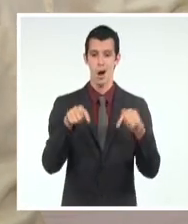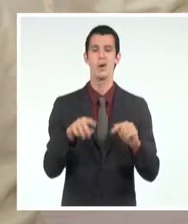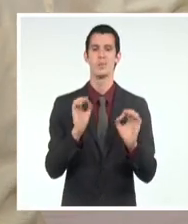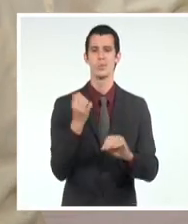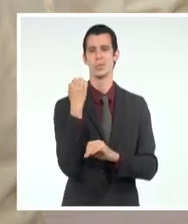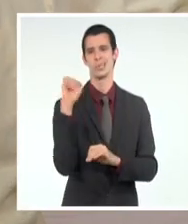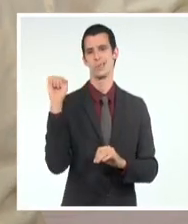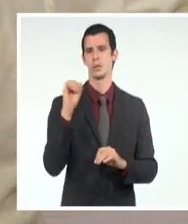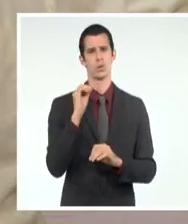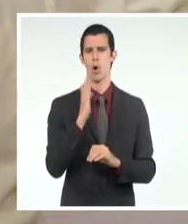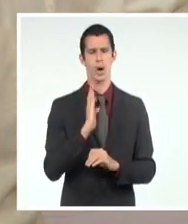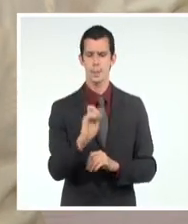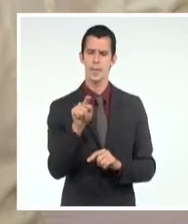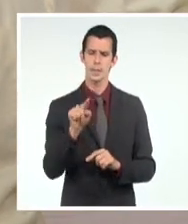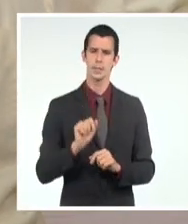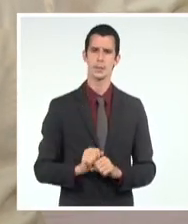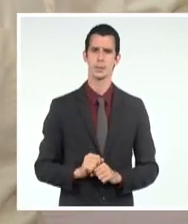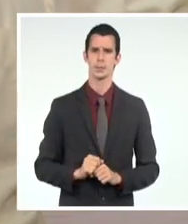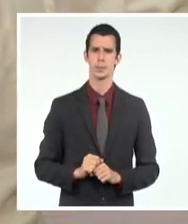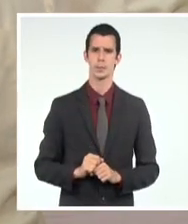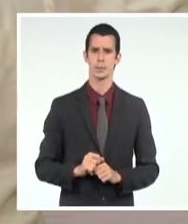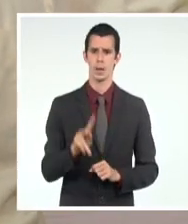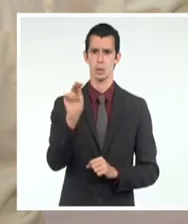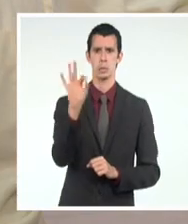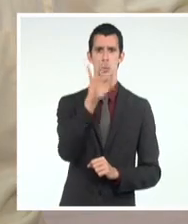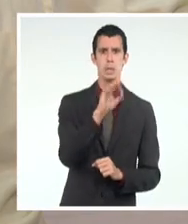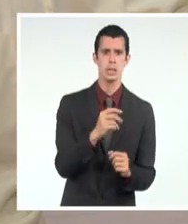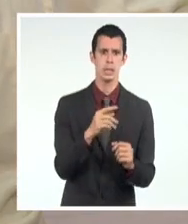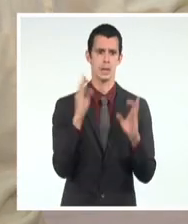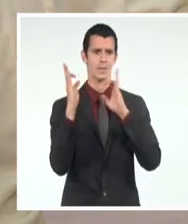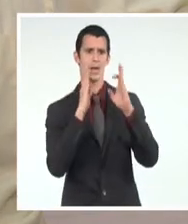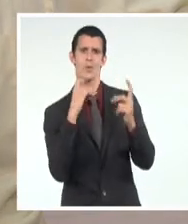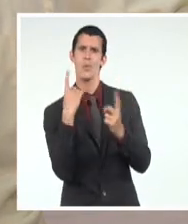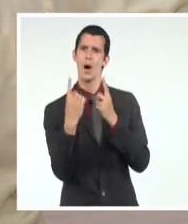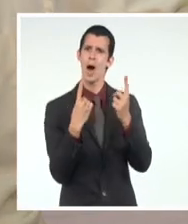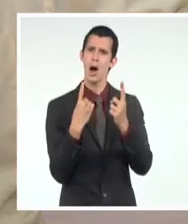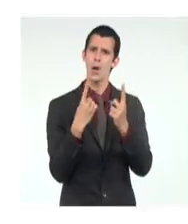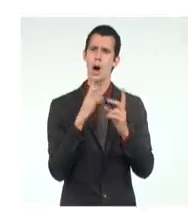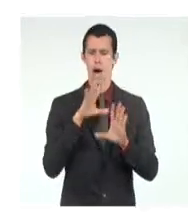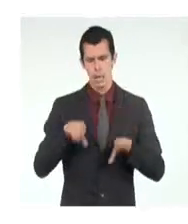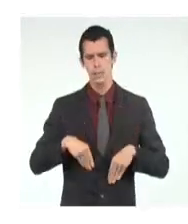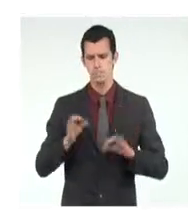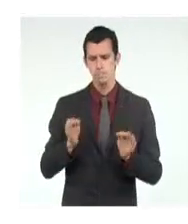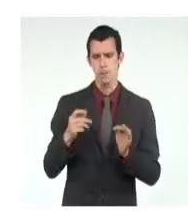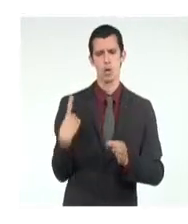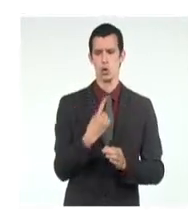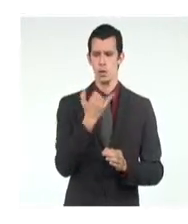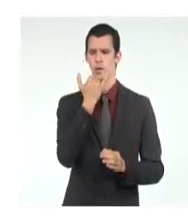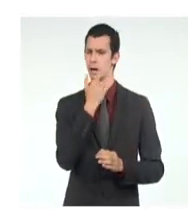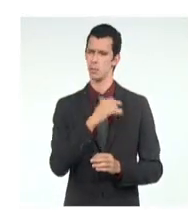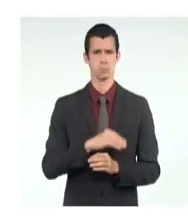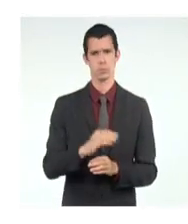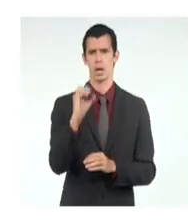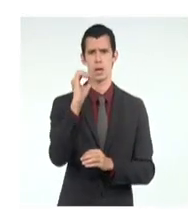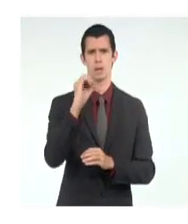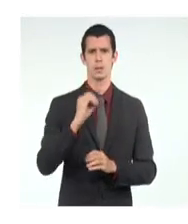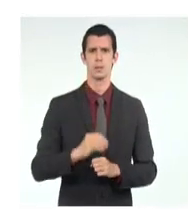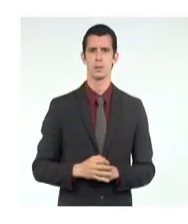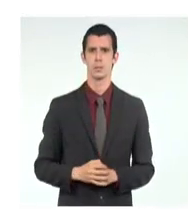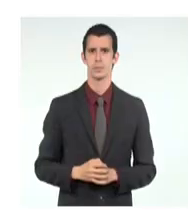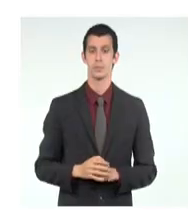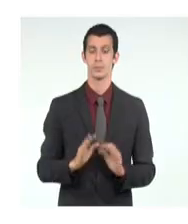un pronunciamiento por esas violaciones de los términos y condiciones de uso. El Ministerio de Comunicaciones